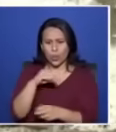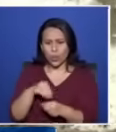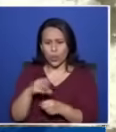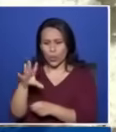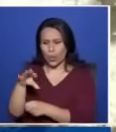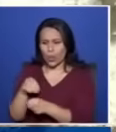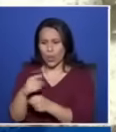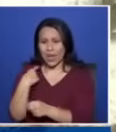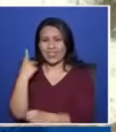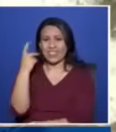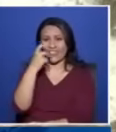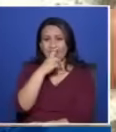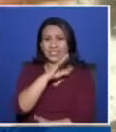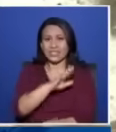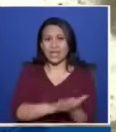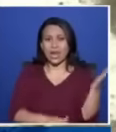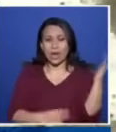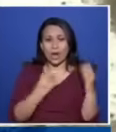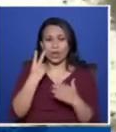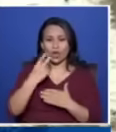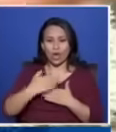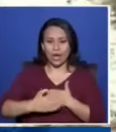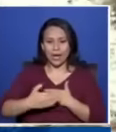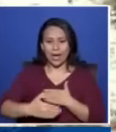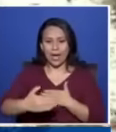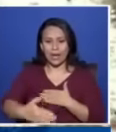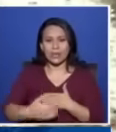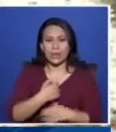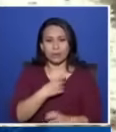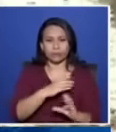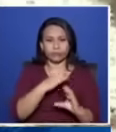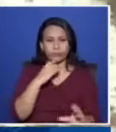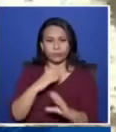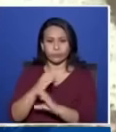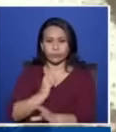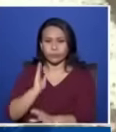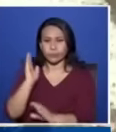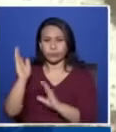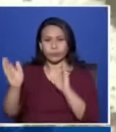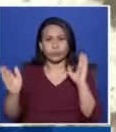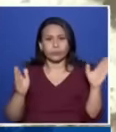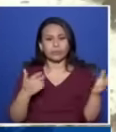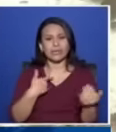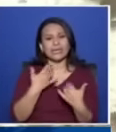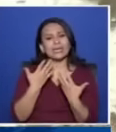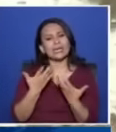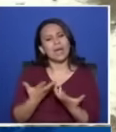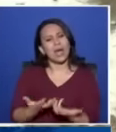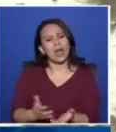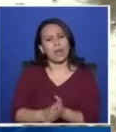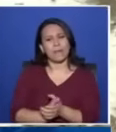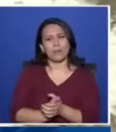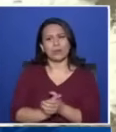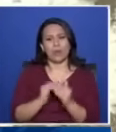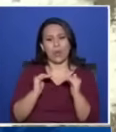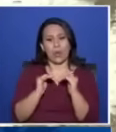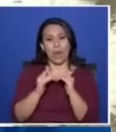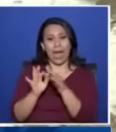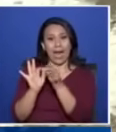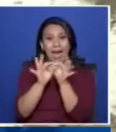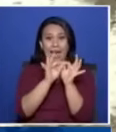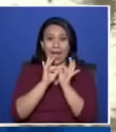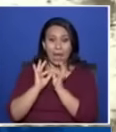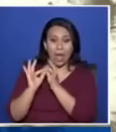difícil salir a coger, hacen 2 cuadras el transporte. Entonces, decíamos que así como van arreglando,